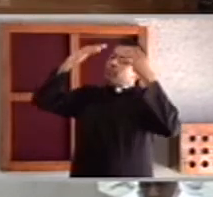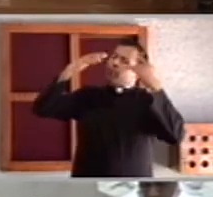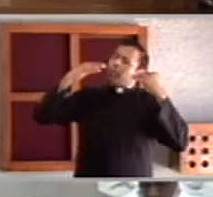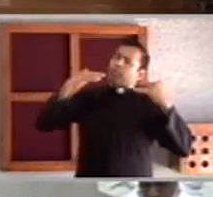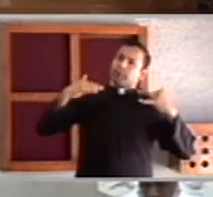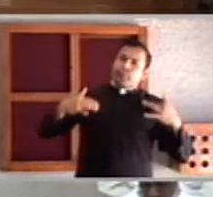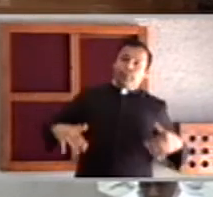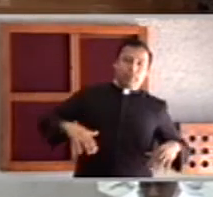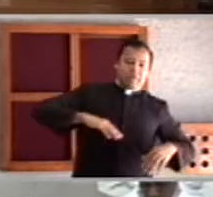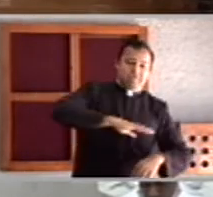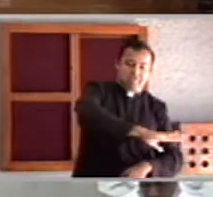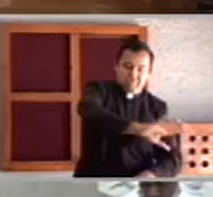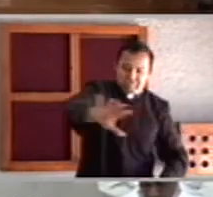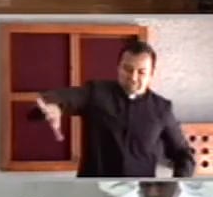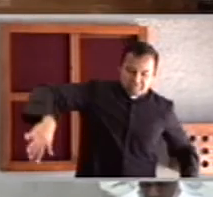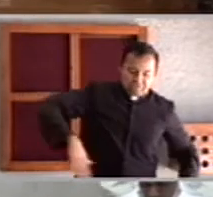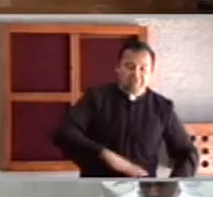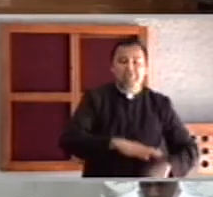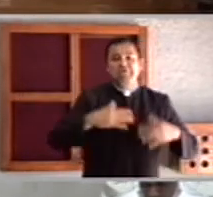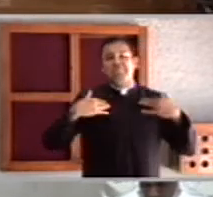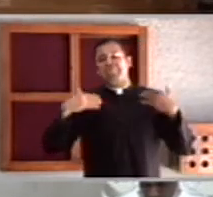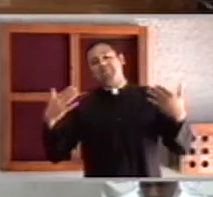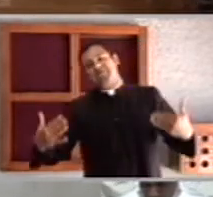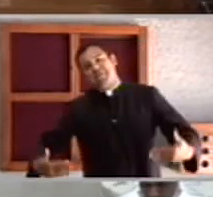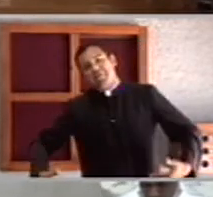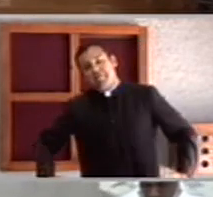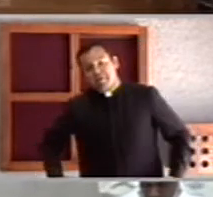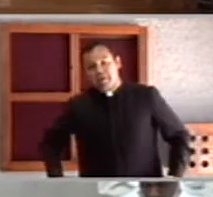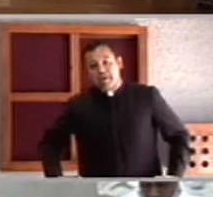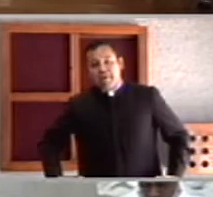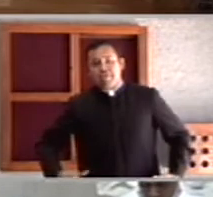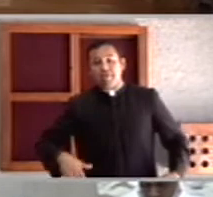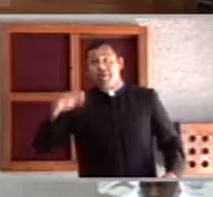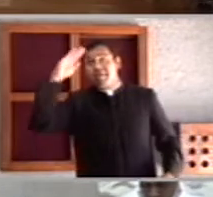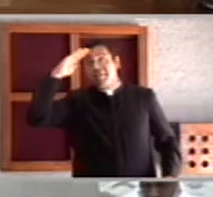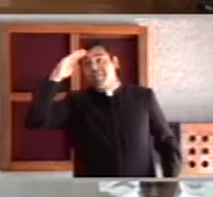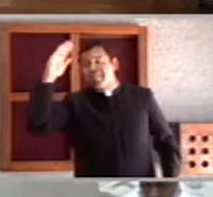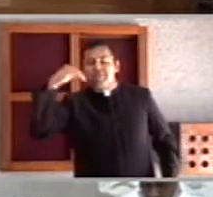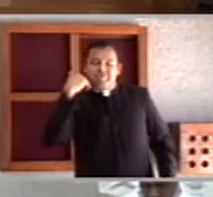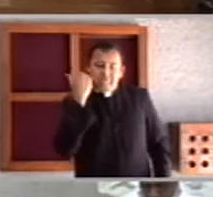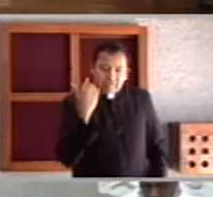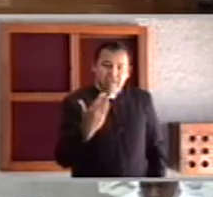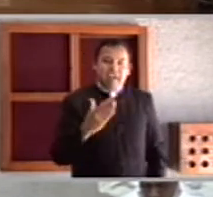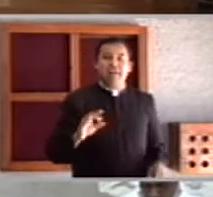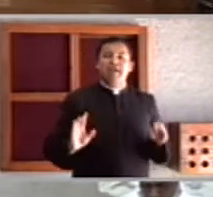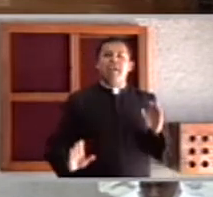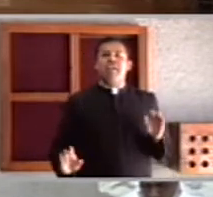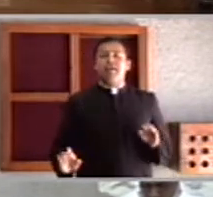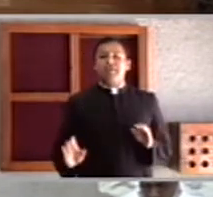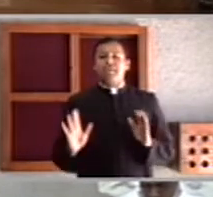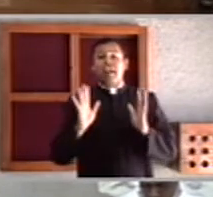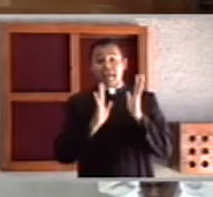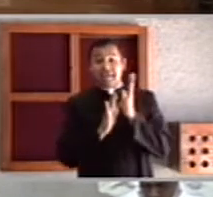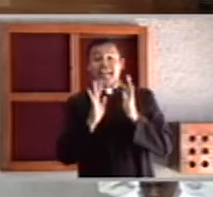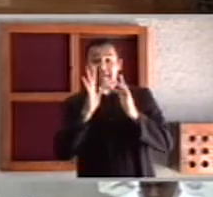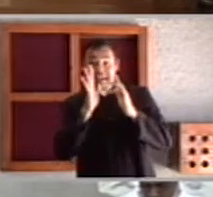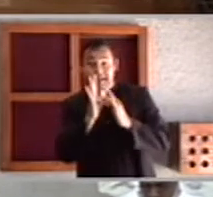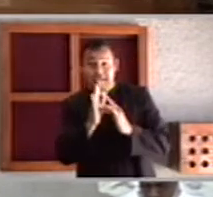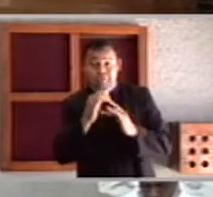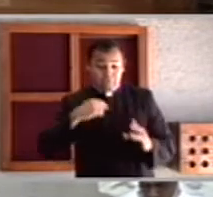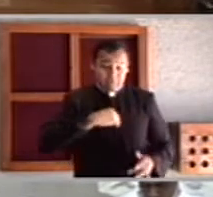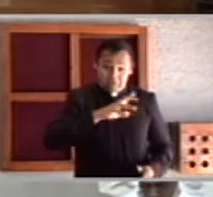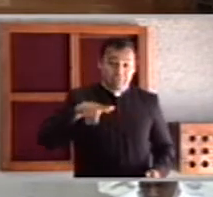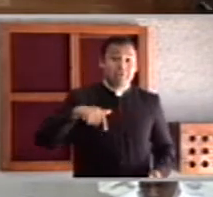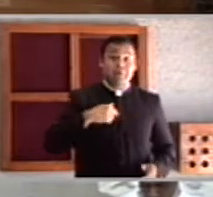humanidad, y lo ha querido hacer por nosotros. Como Jesús, somos ungidos por el